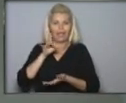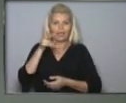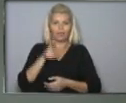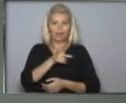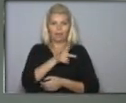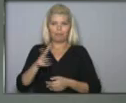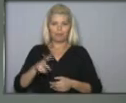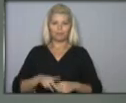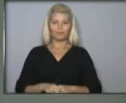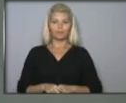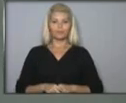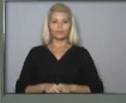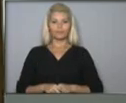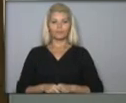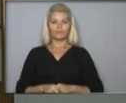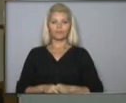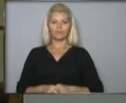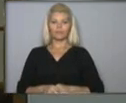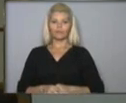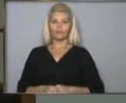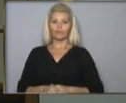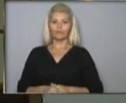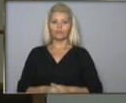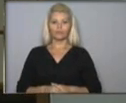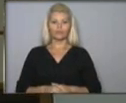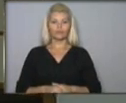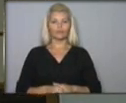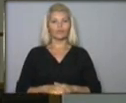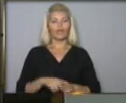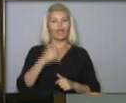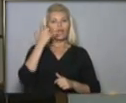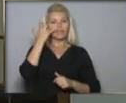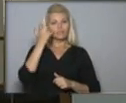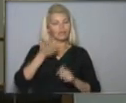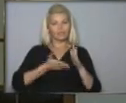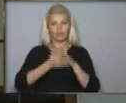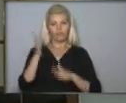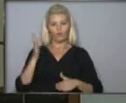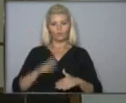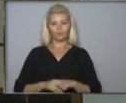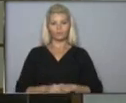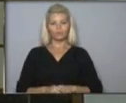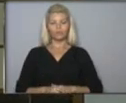nombrado Papa, elegido como tal. Ya se ha retirado.